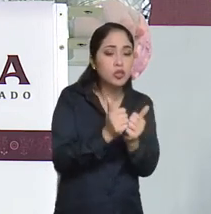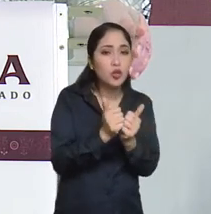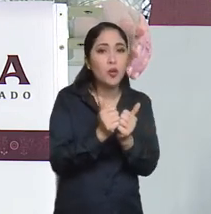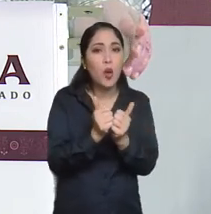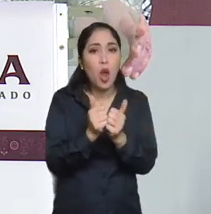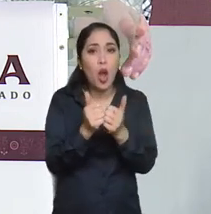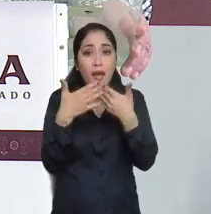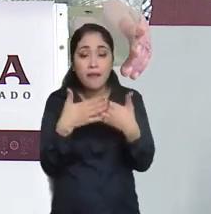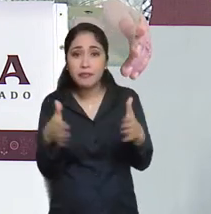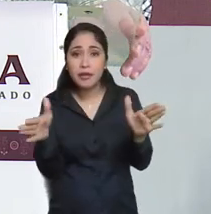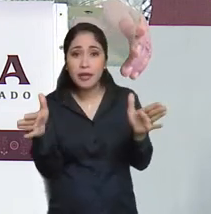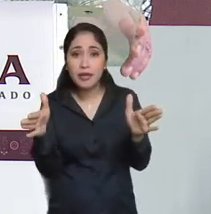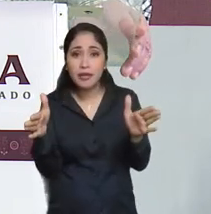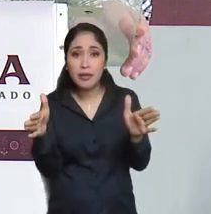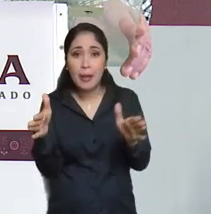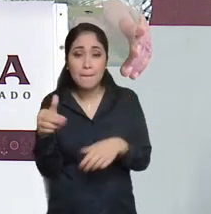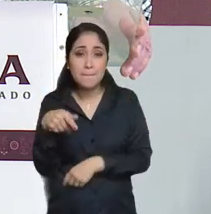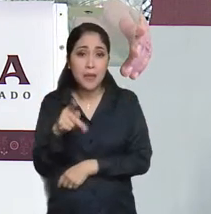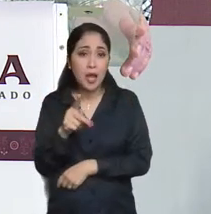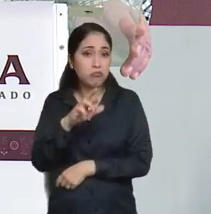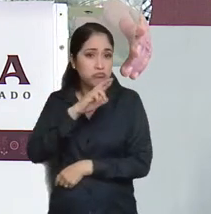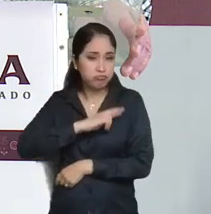Y